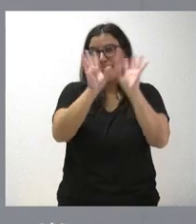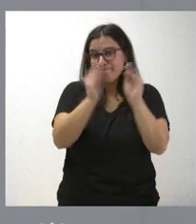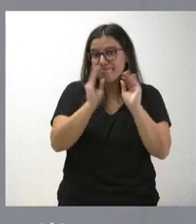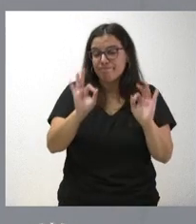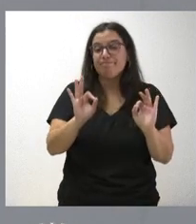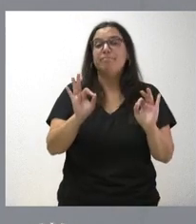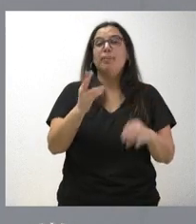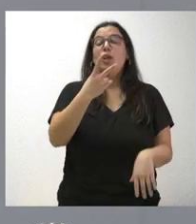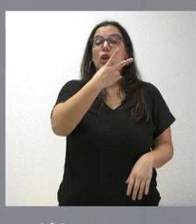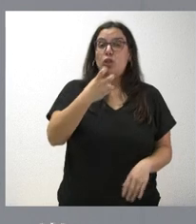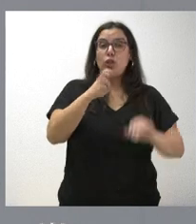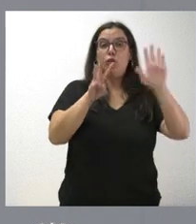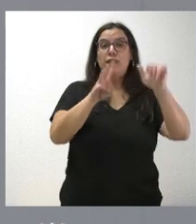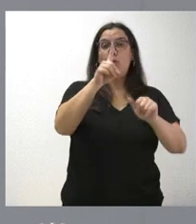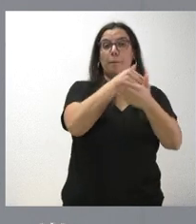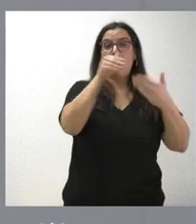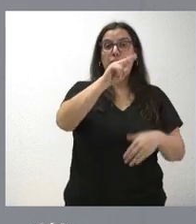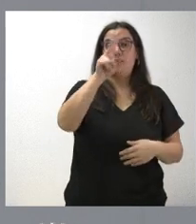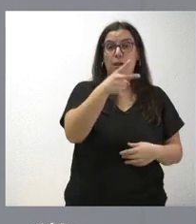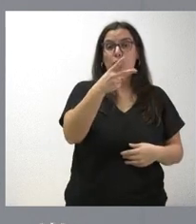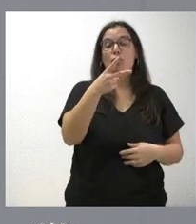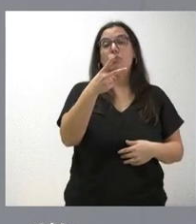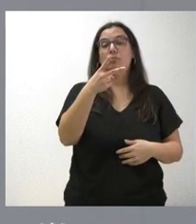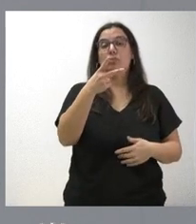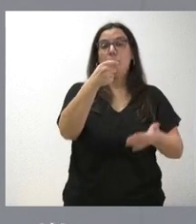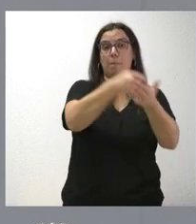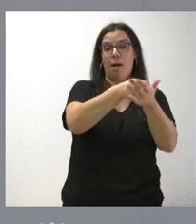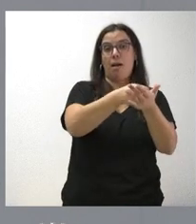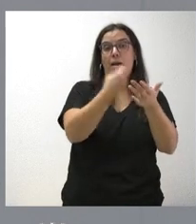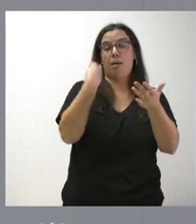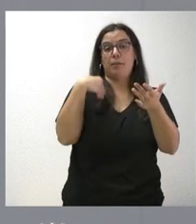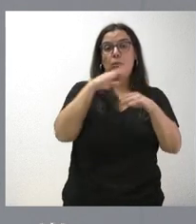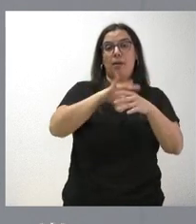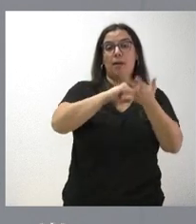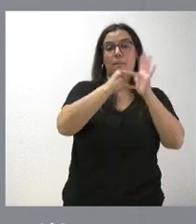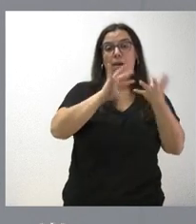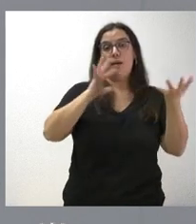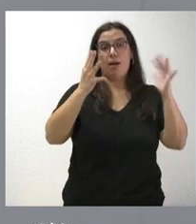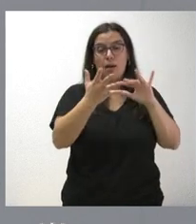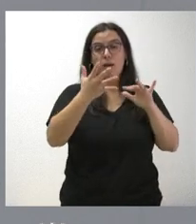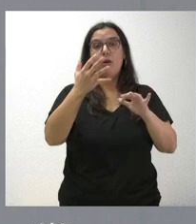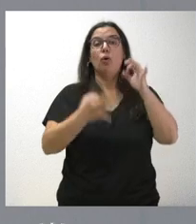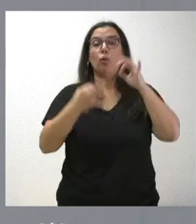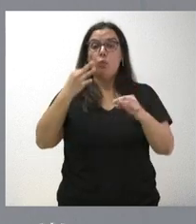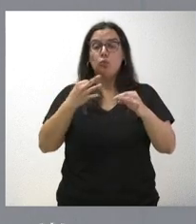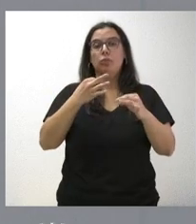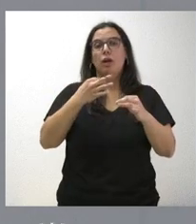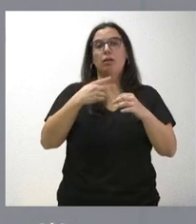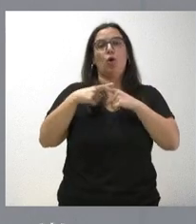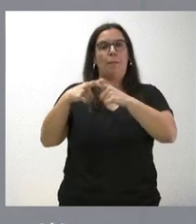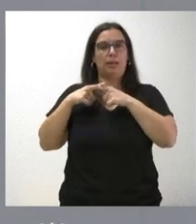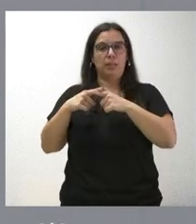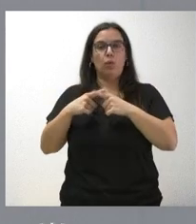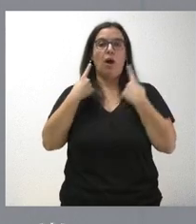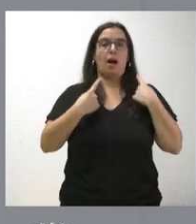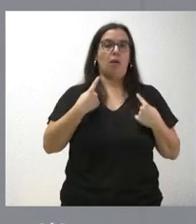a los 281 millones de euros que ponemos para el plan de transición justa una parte muy relevante de los cuales son en exclusiva de la junta de Castilla